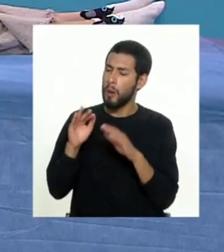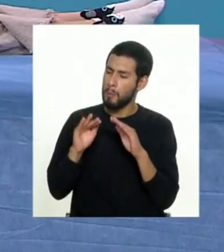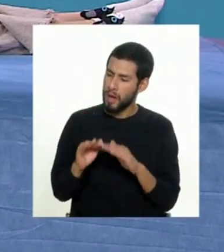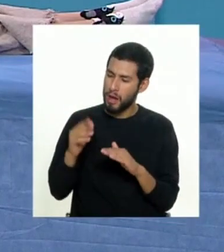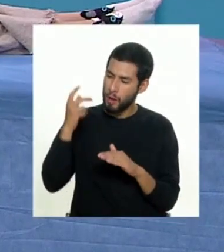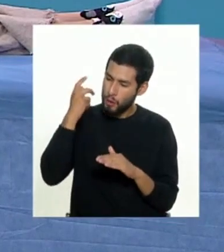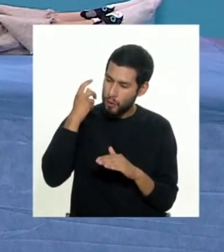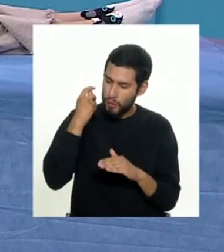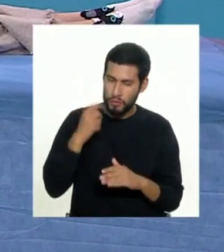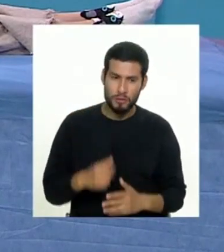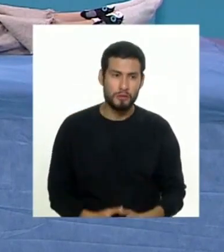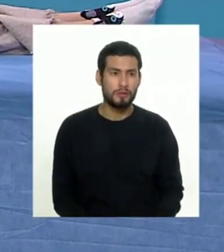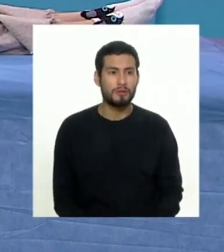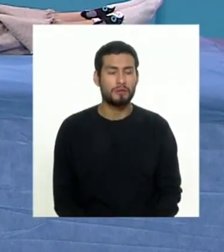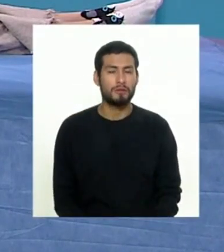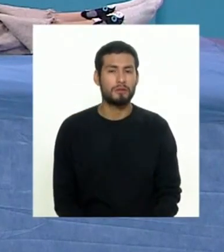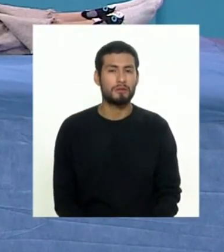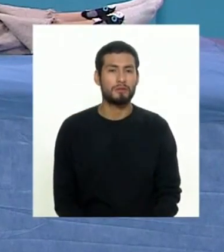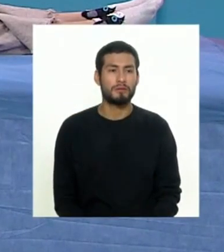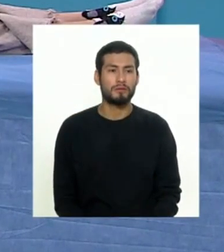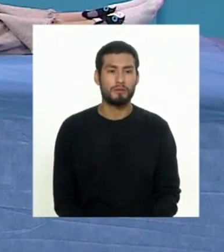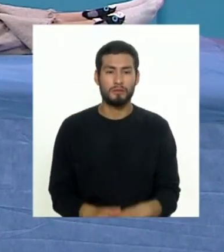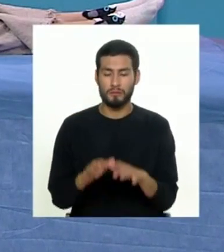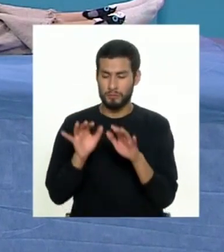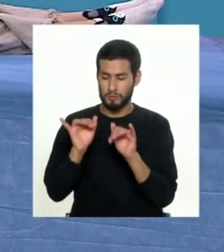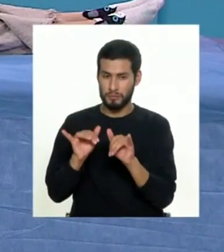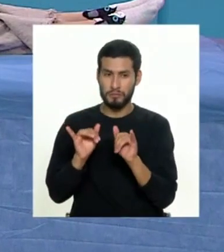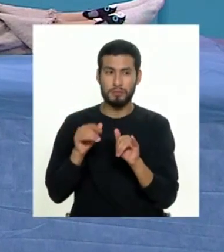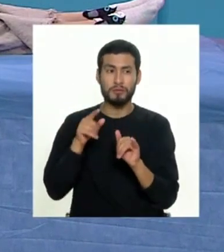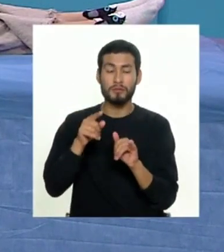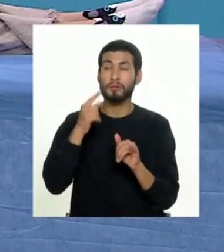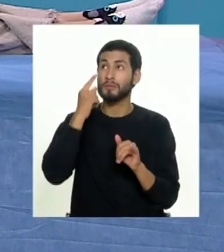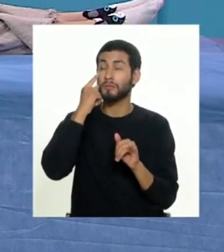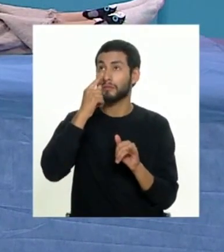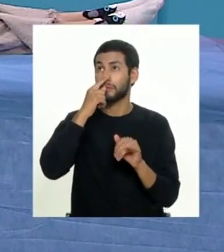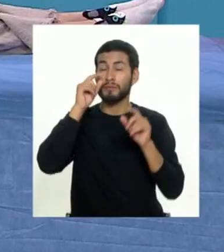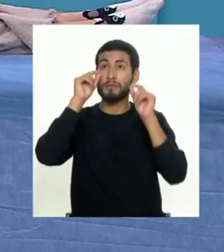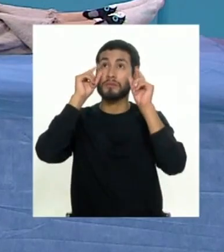Bajita. Entonces vamos a... Ahí nomás, ahí nomás. Abre tus ojitos.